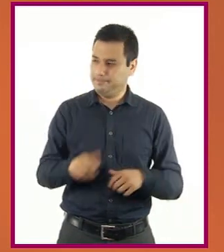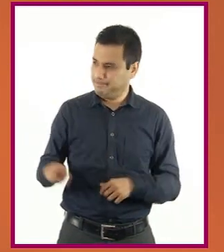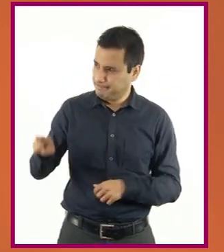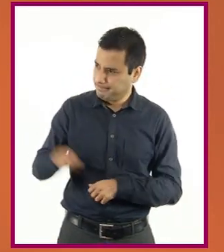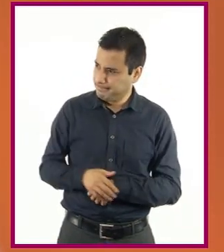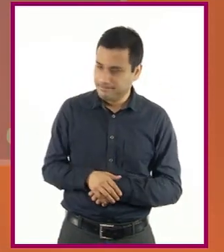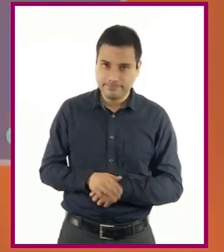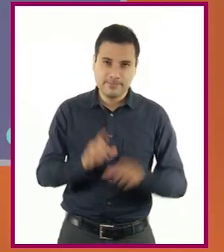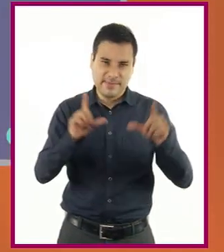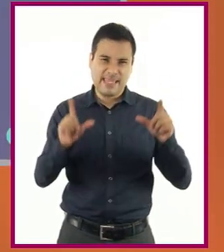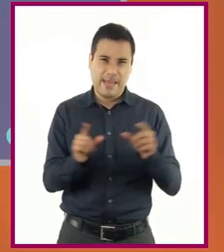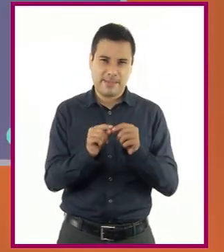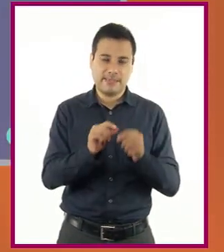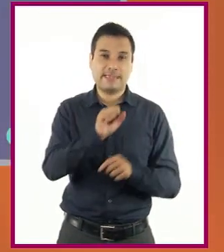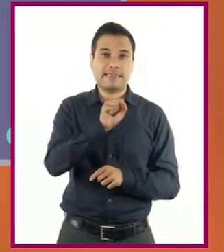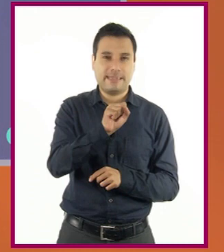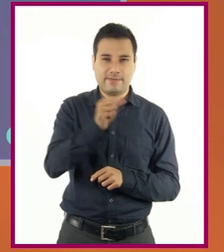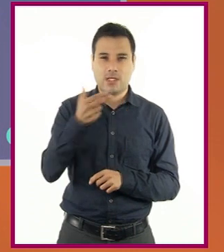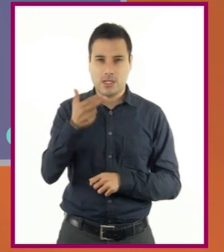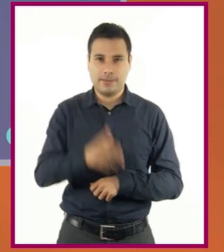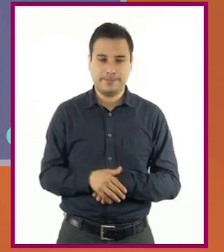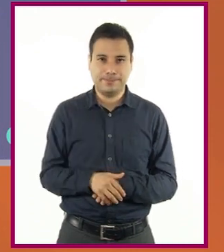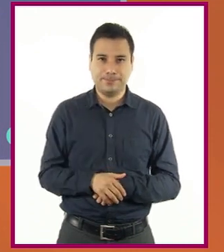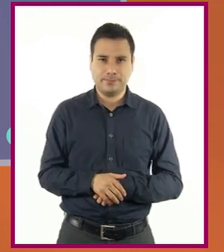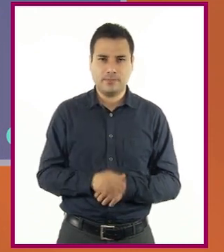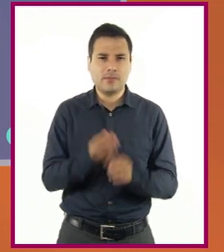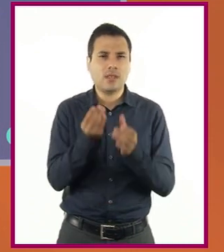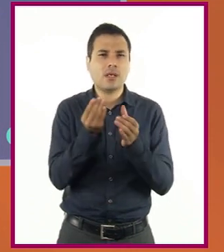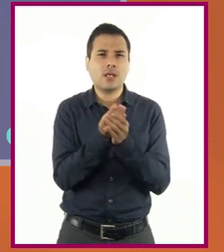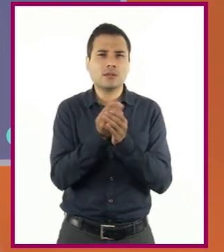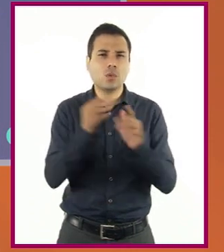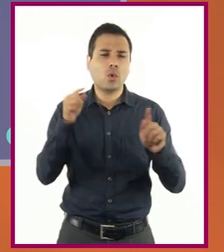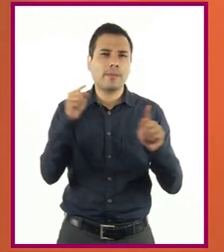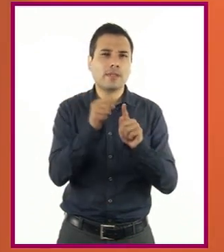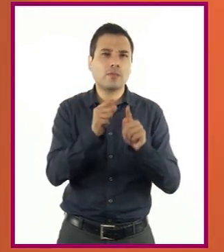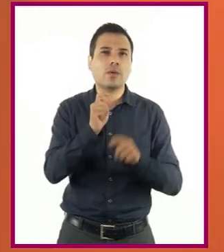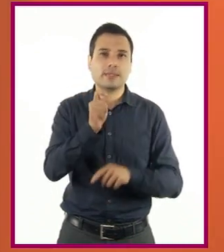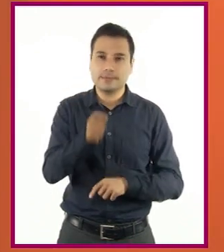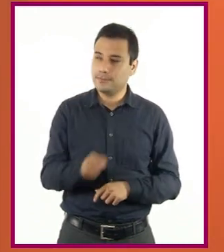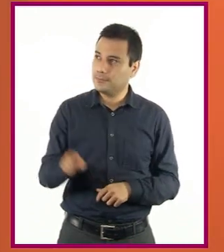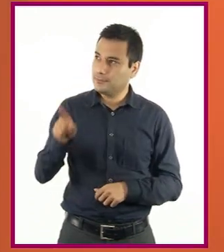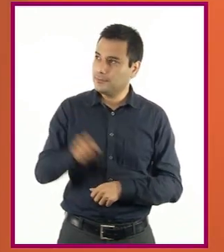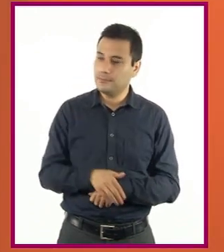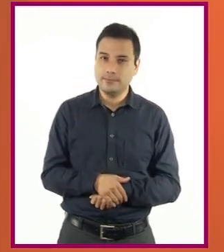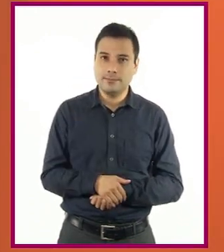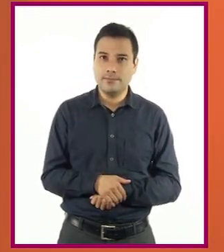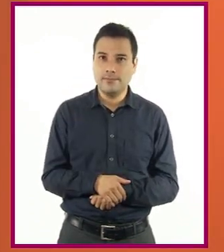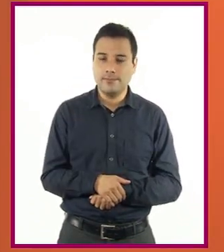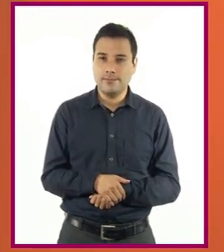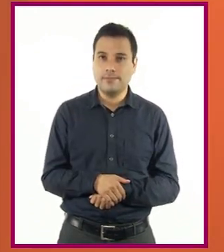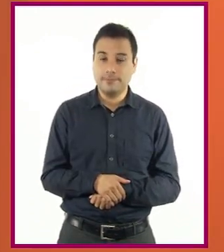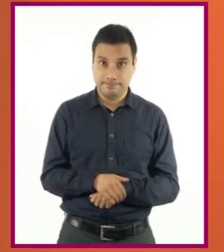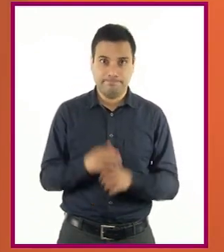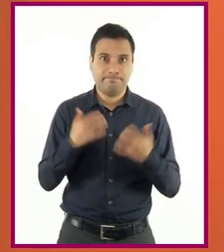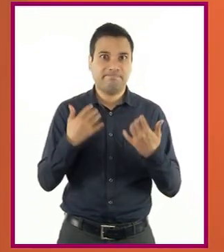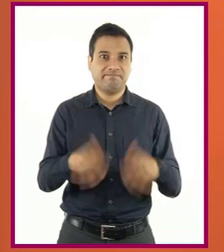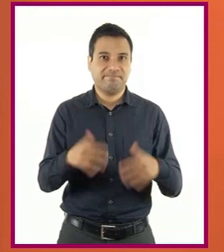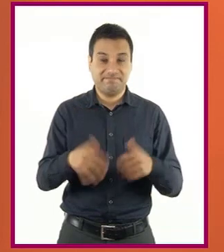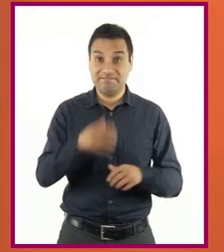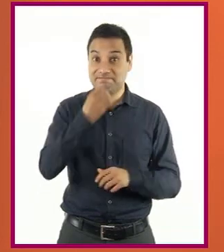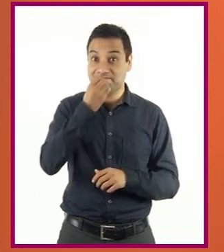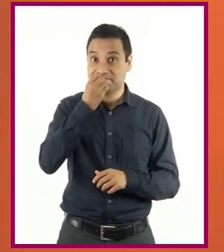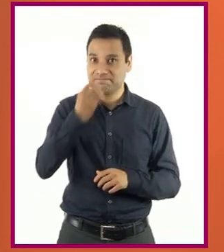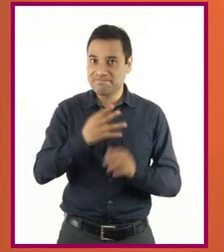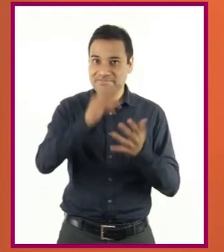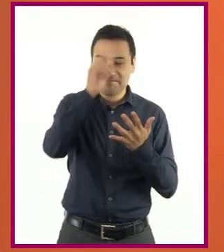propósito de esta sesión es reconocer las aportaciones de Stephen Hawking a la ciencia. Nos esperan cosas sorprendentes por compartir